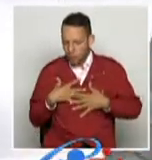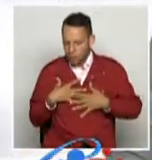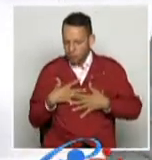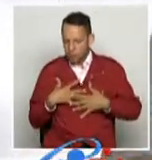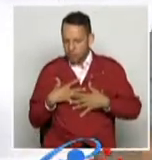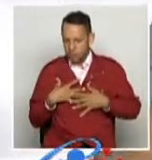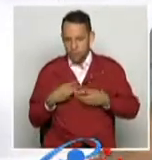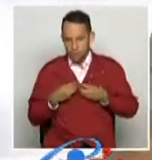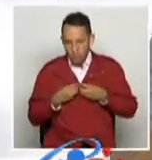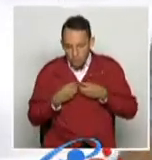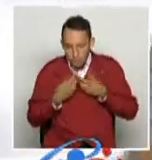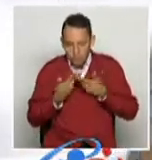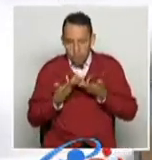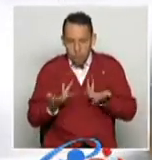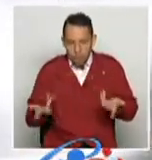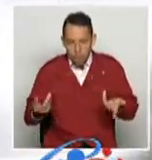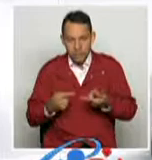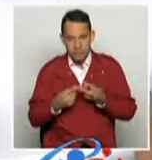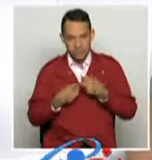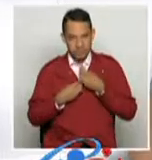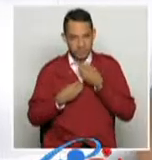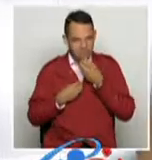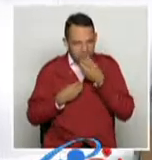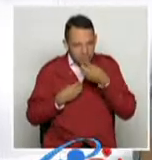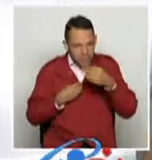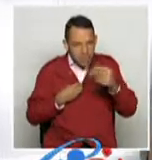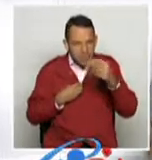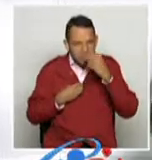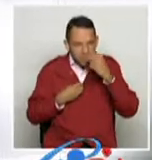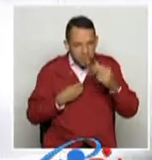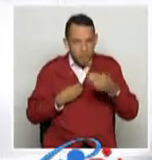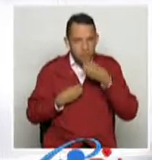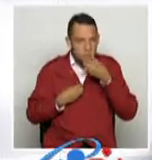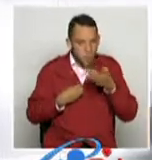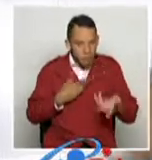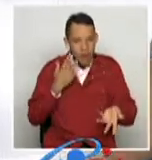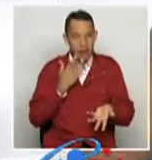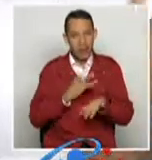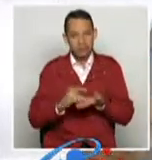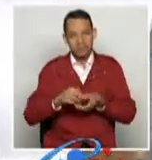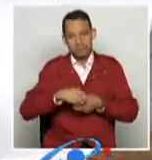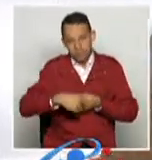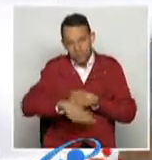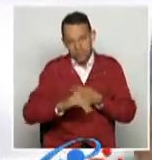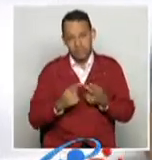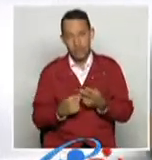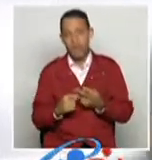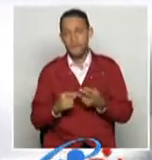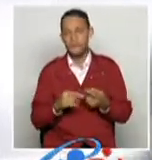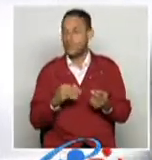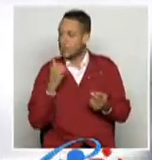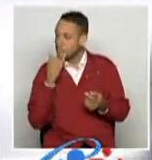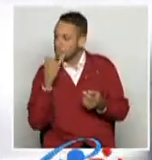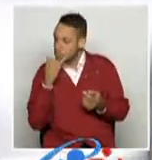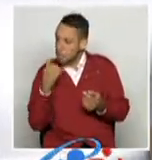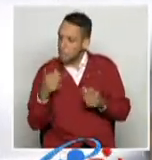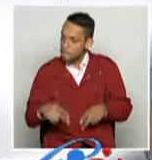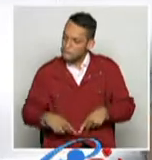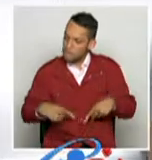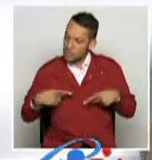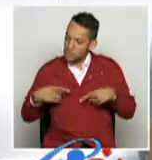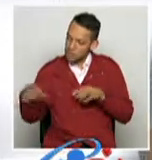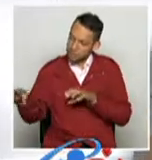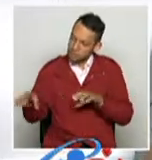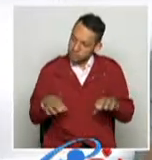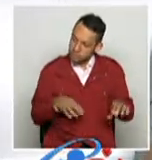el flema, trabajaría lo emocional desde atrás, qué es lo que no perdona, qué fue lo que perdió, una separación. Desde ahí partió, se llama